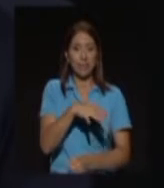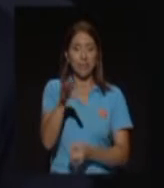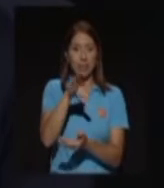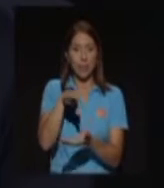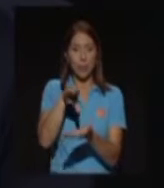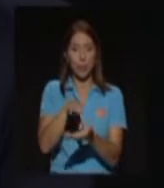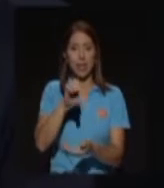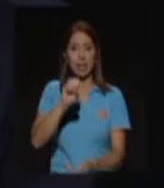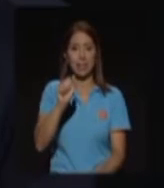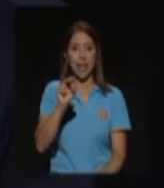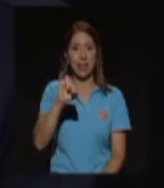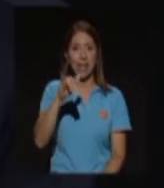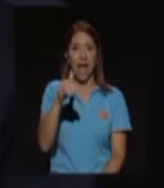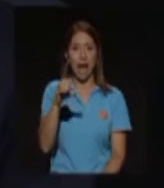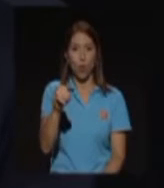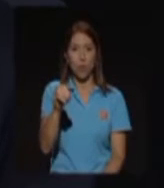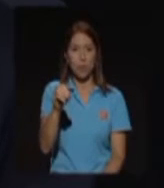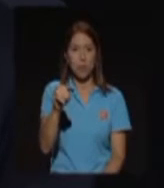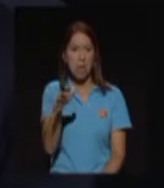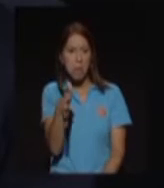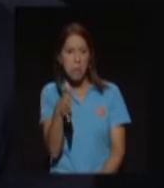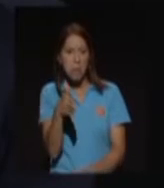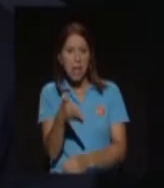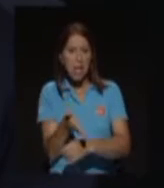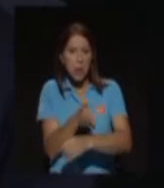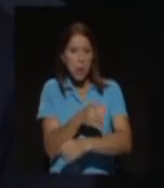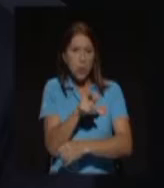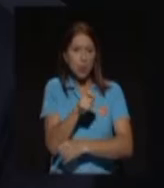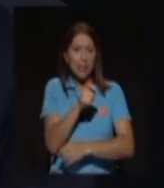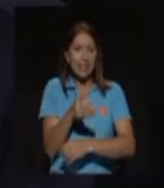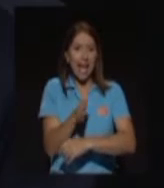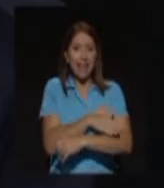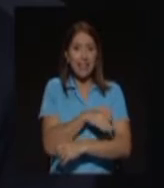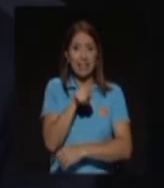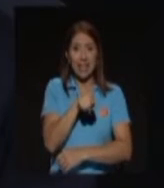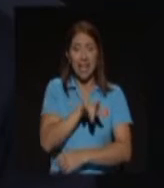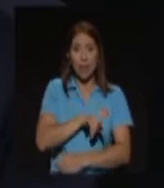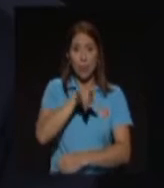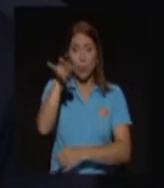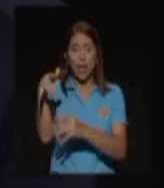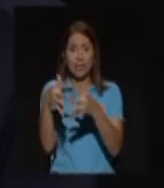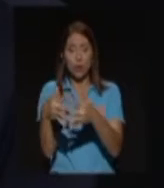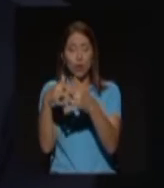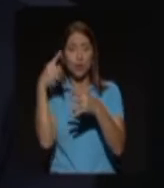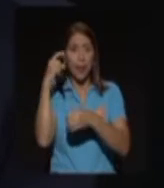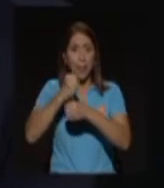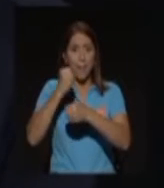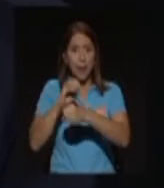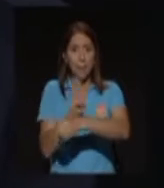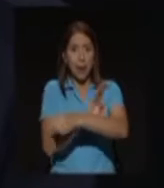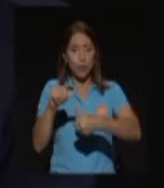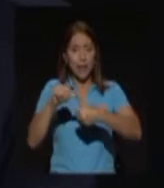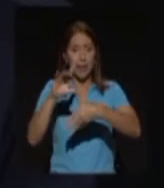aproximadamente unos meses antes de que partiera para Estados Unidos a trabajar en el Banco Interamericano de Desarrollo.